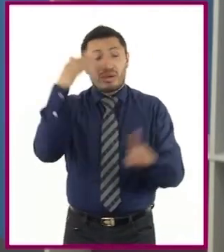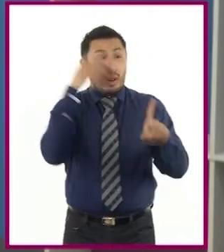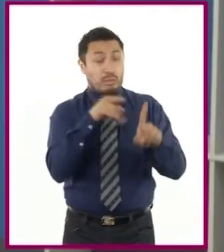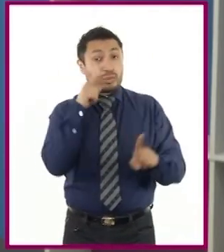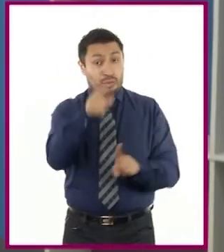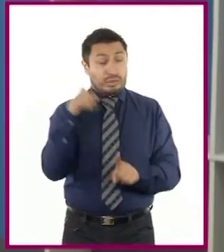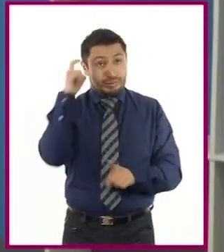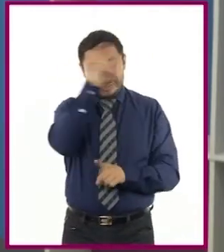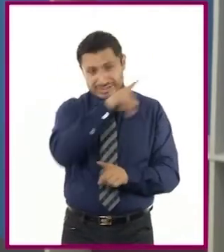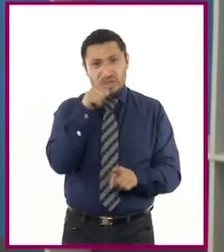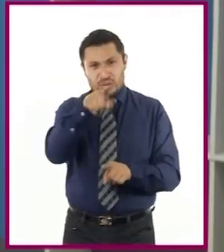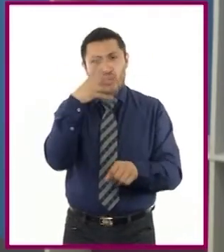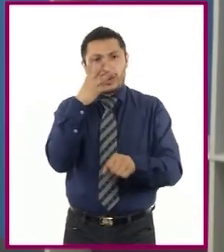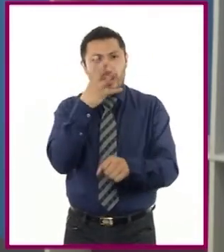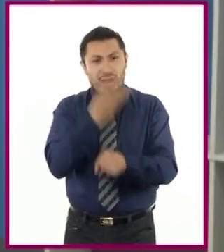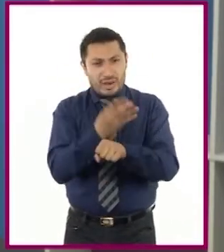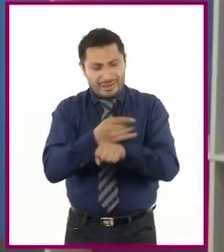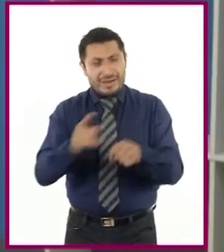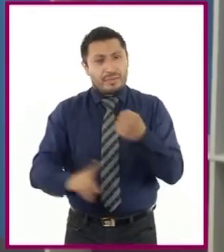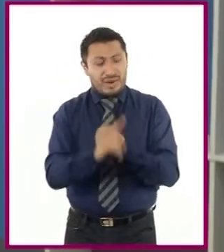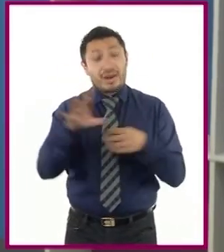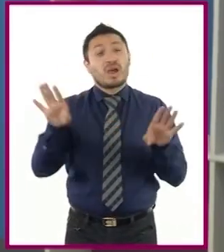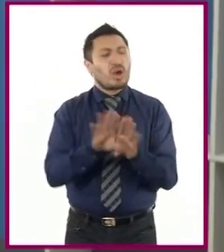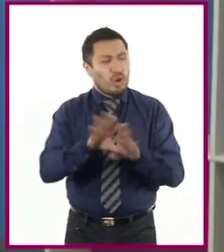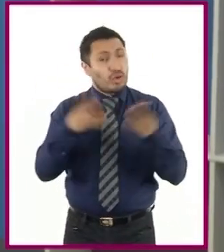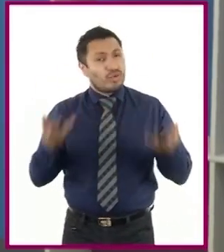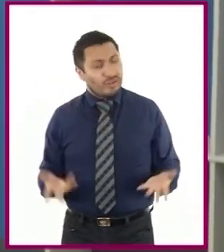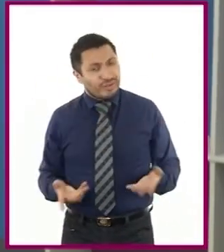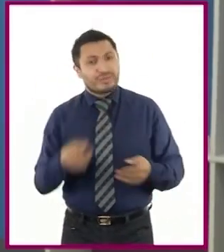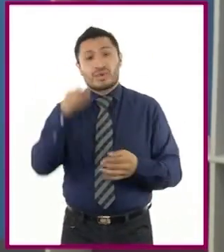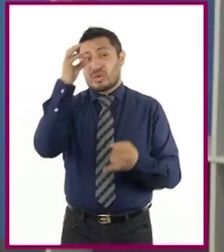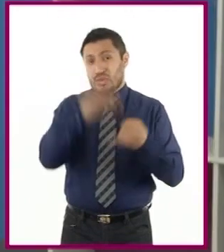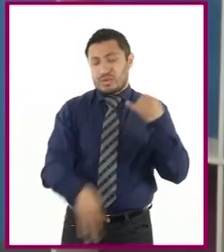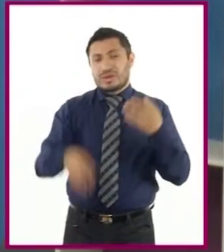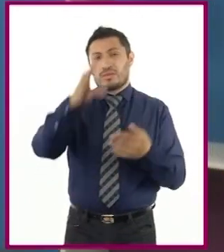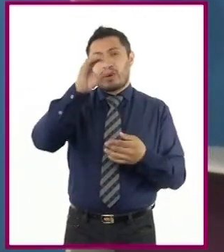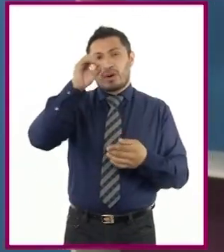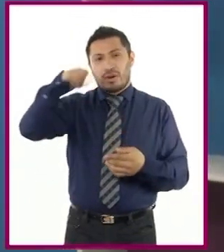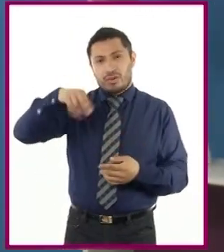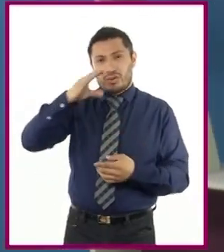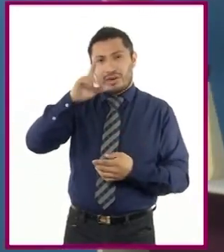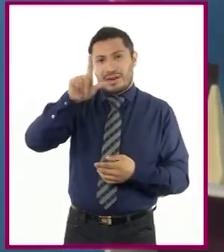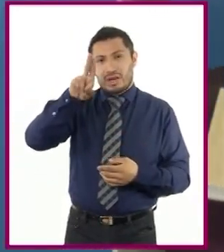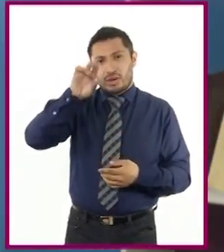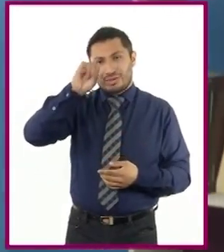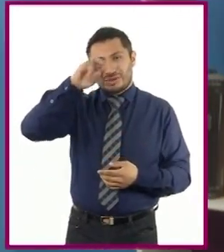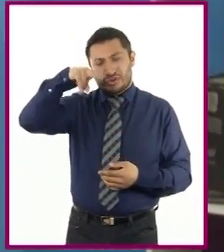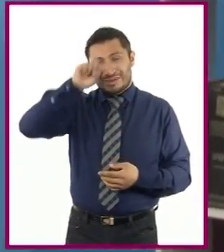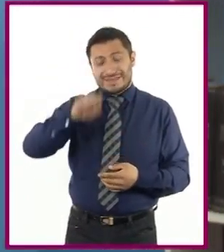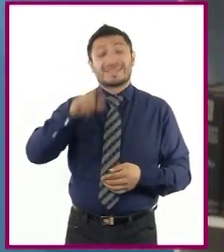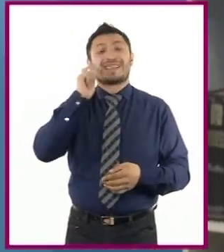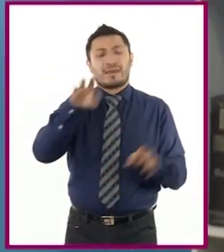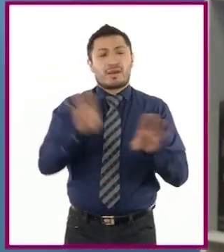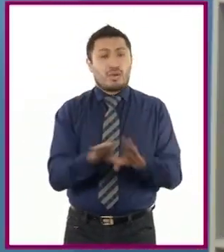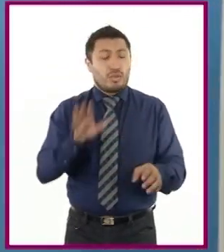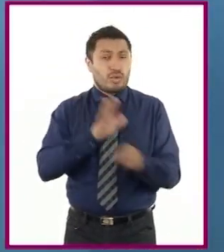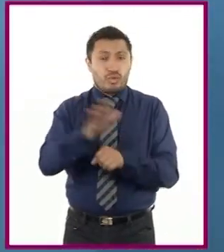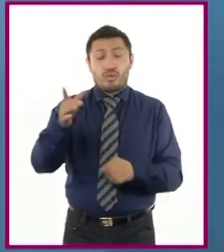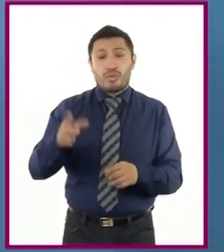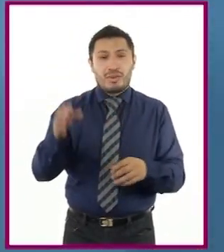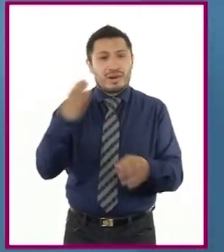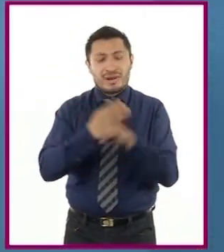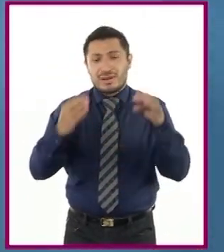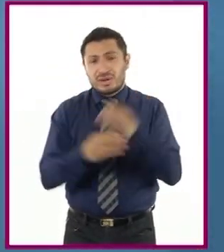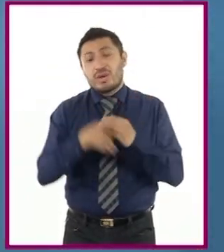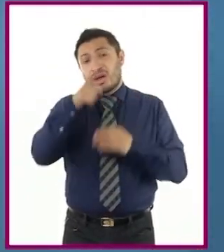y cómo lo resolvieron. Por último, deben venir las conclusiones, es decir, los argumentos o afirmaciones